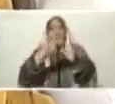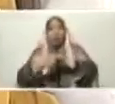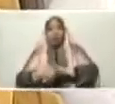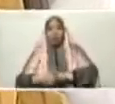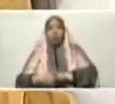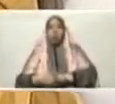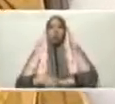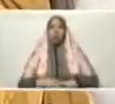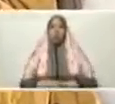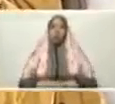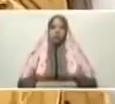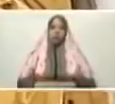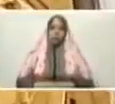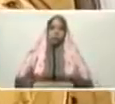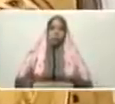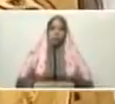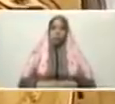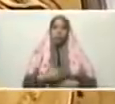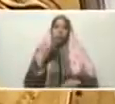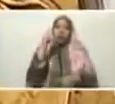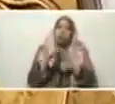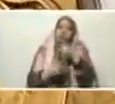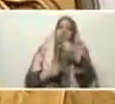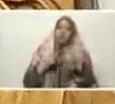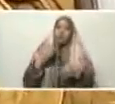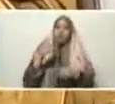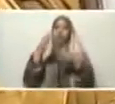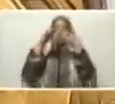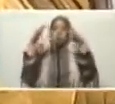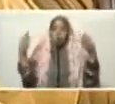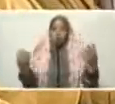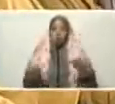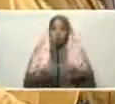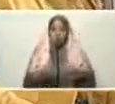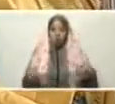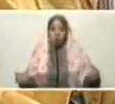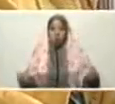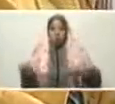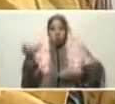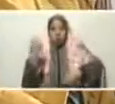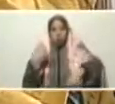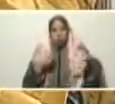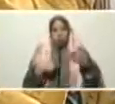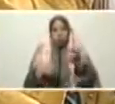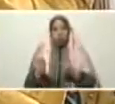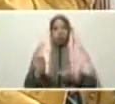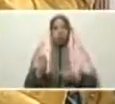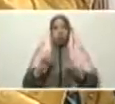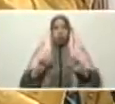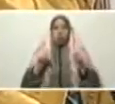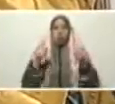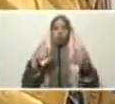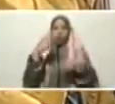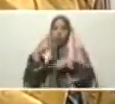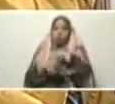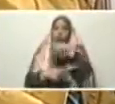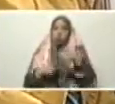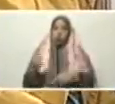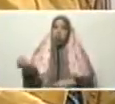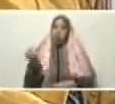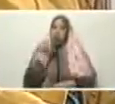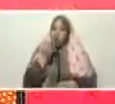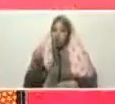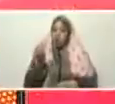aparato de producción agrícola castro soteldo comenzó a moverse empezamos a producir los alimentos